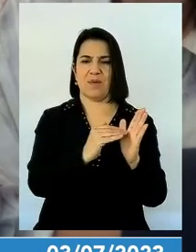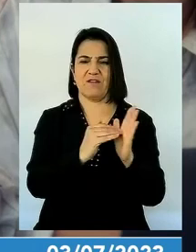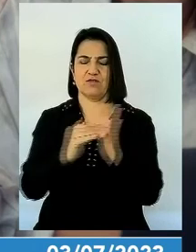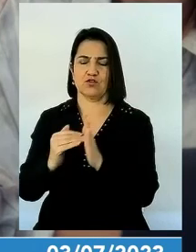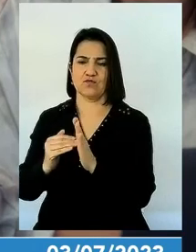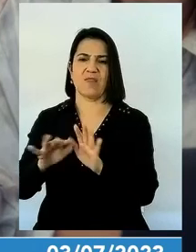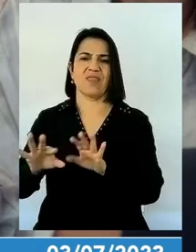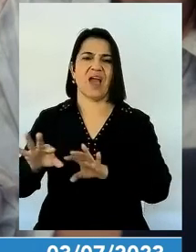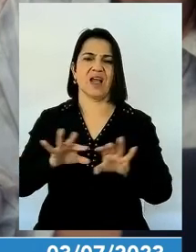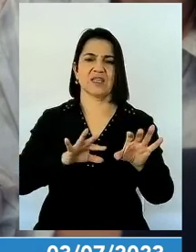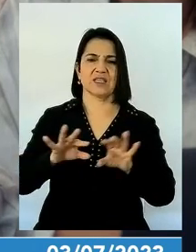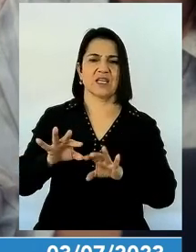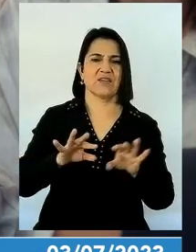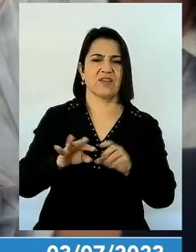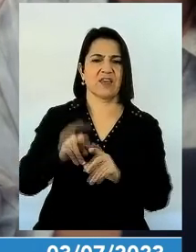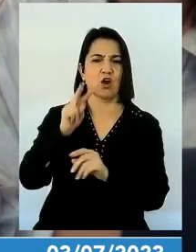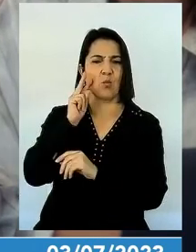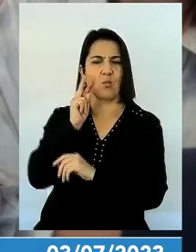de largo plazo.